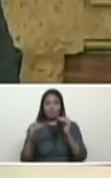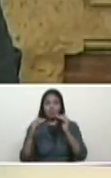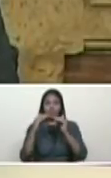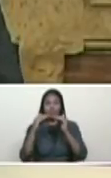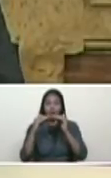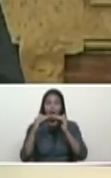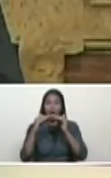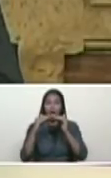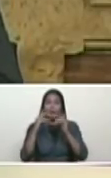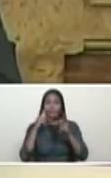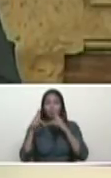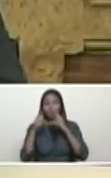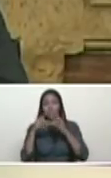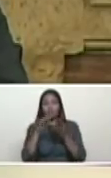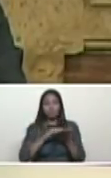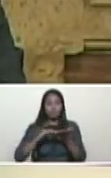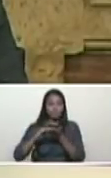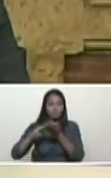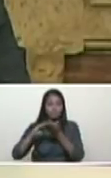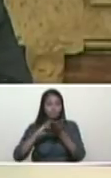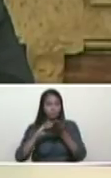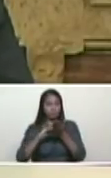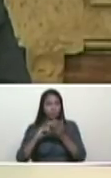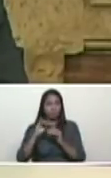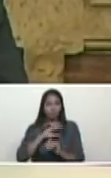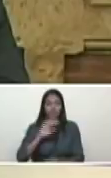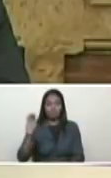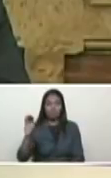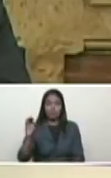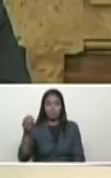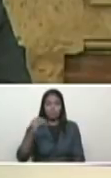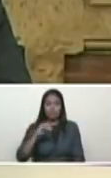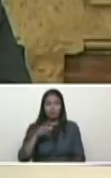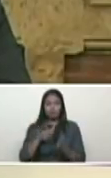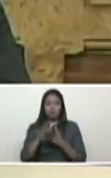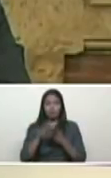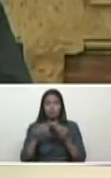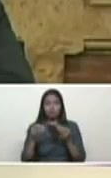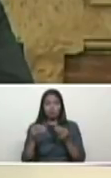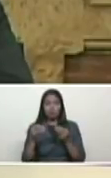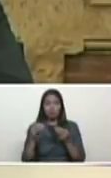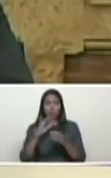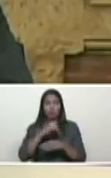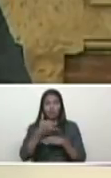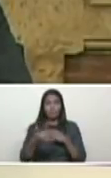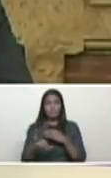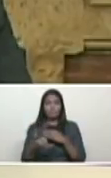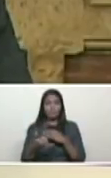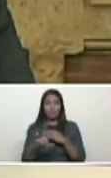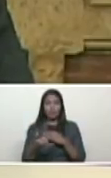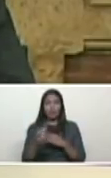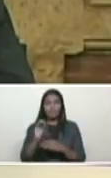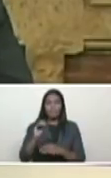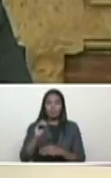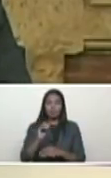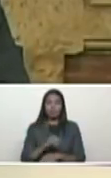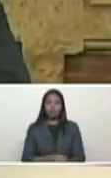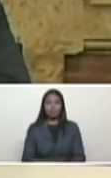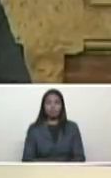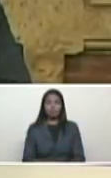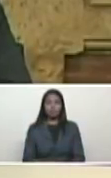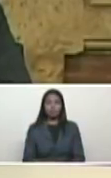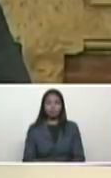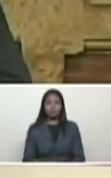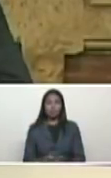de recuperación del país y sobre todo un plan que permita contener atajar